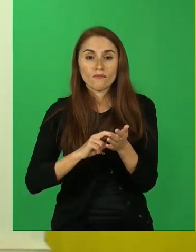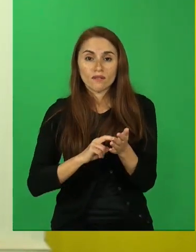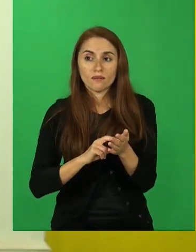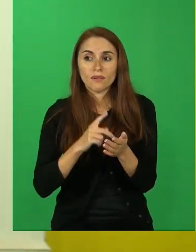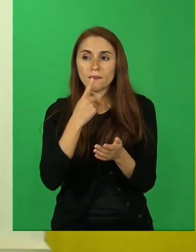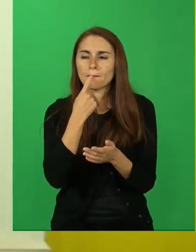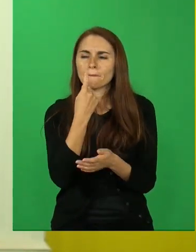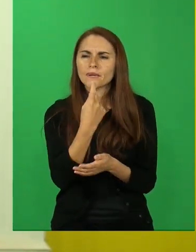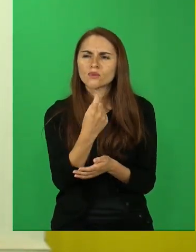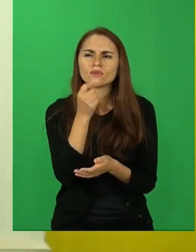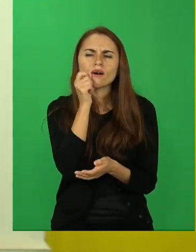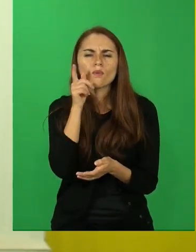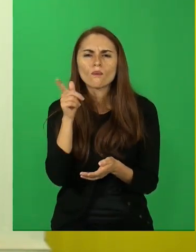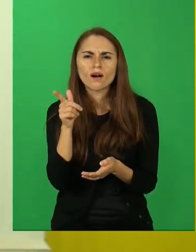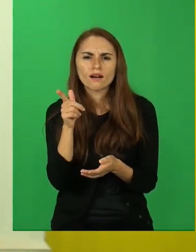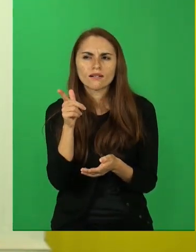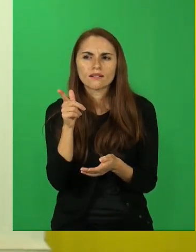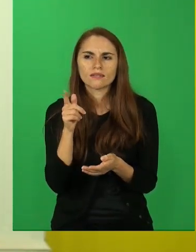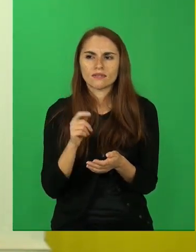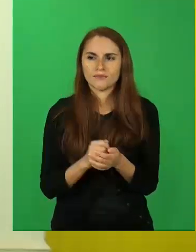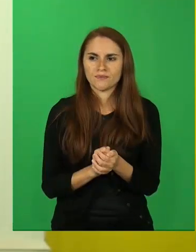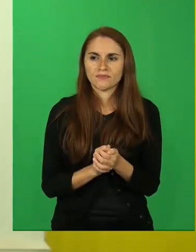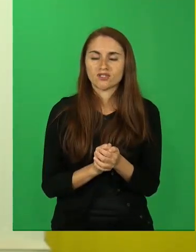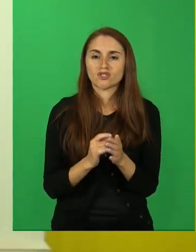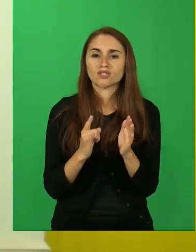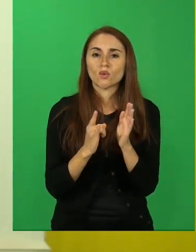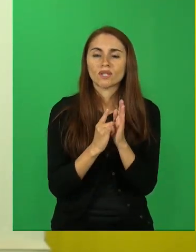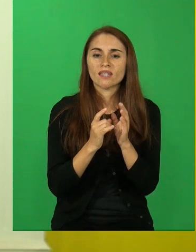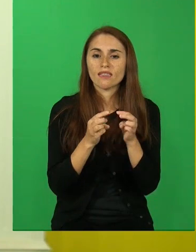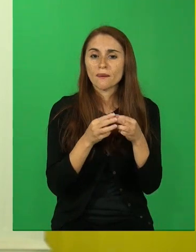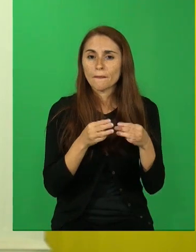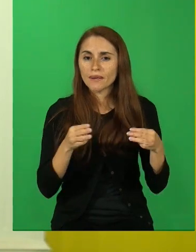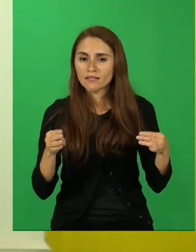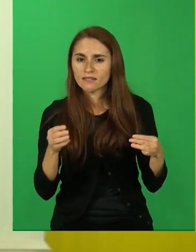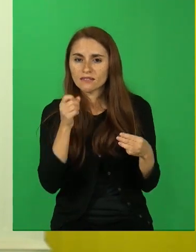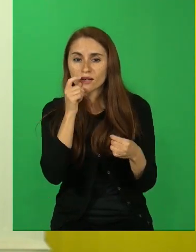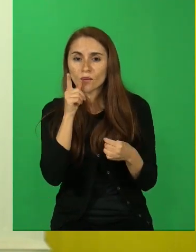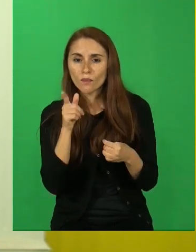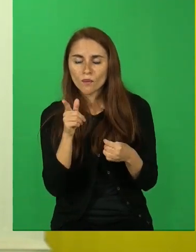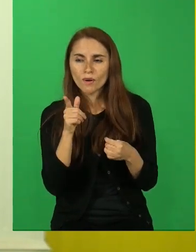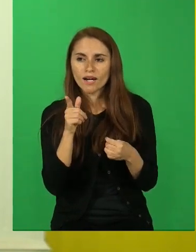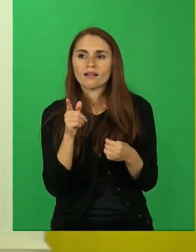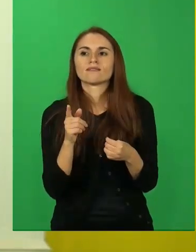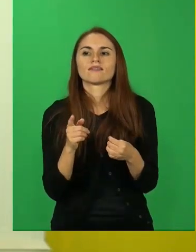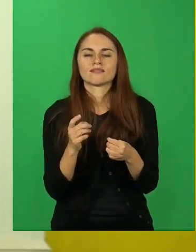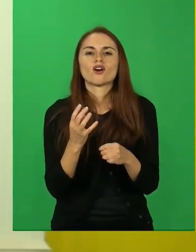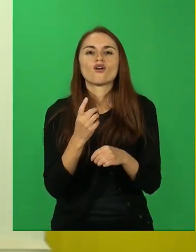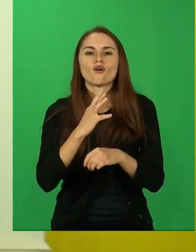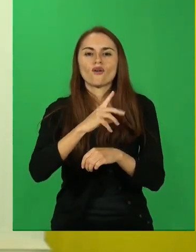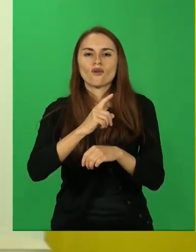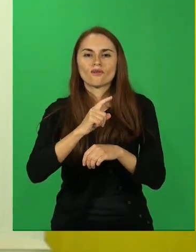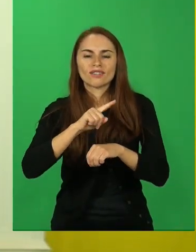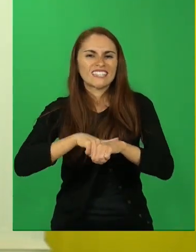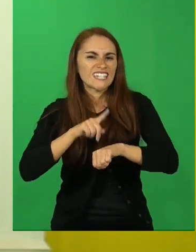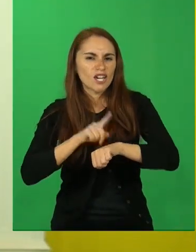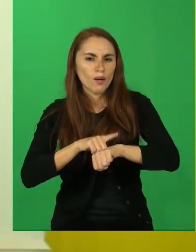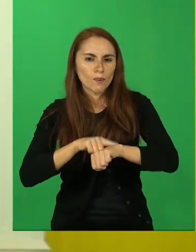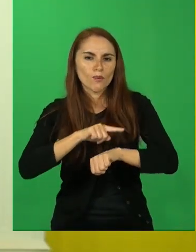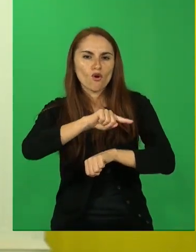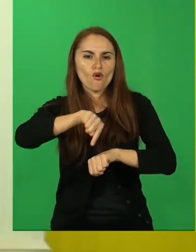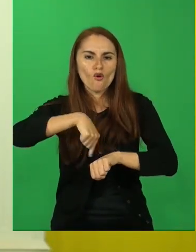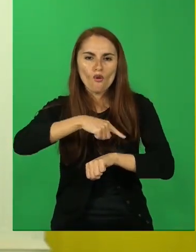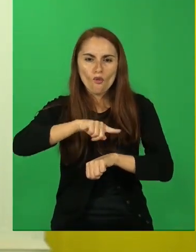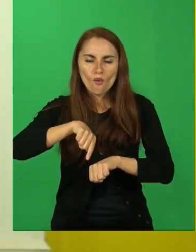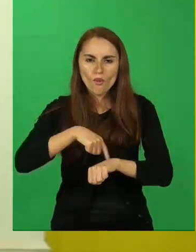resolviendo acá, fíjate que la unidad de medida que se está usando es una unidad de medida de tiempo.